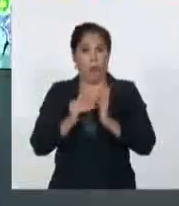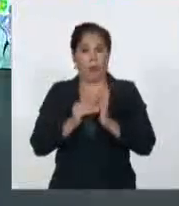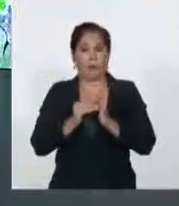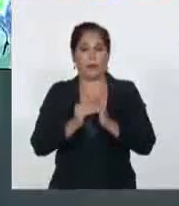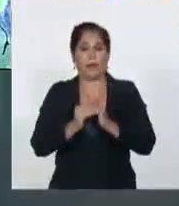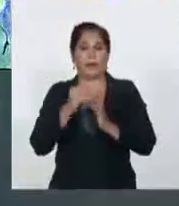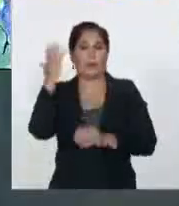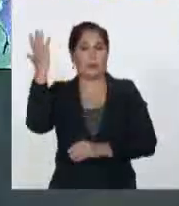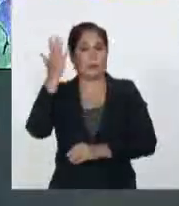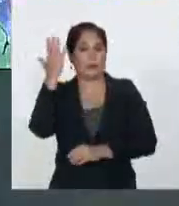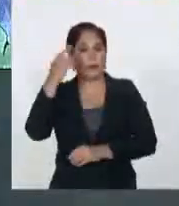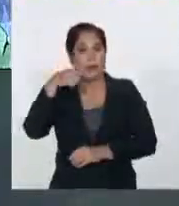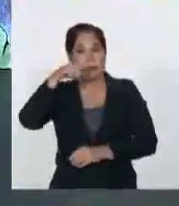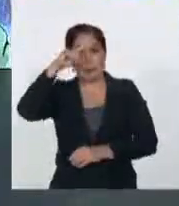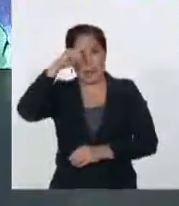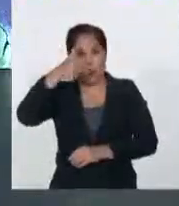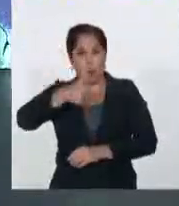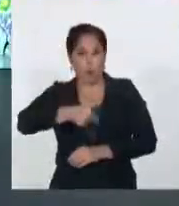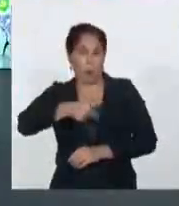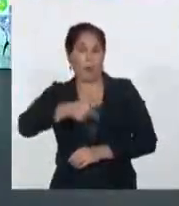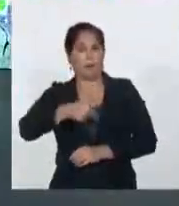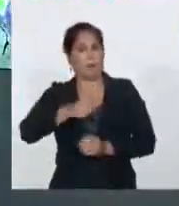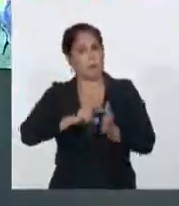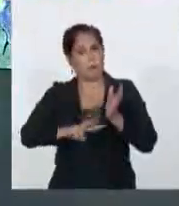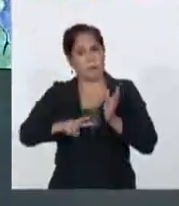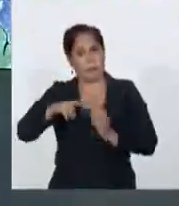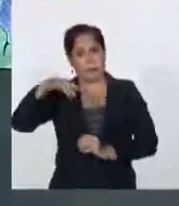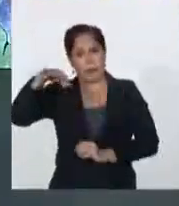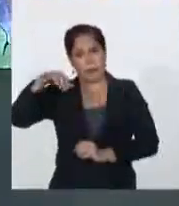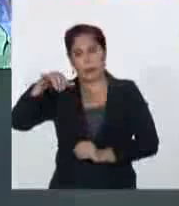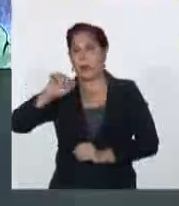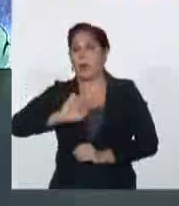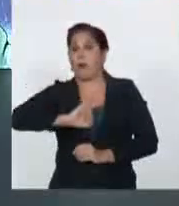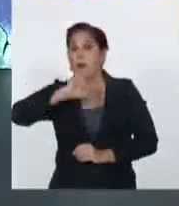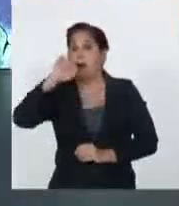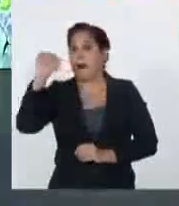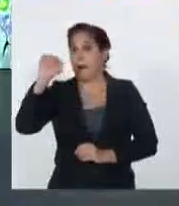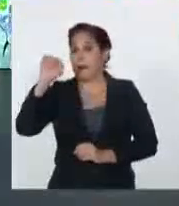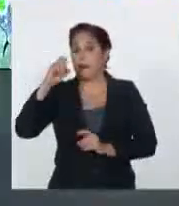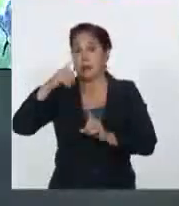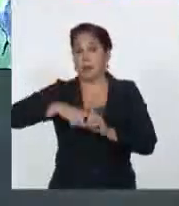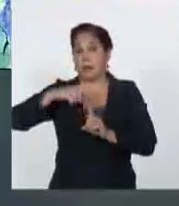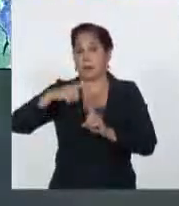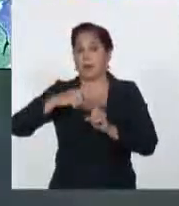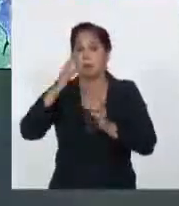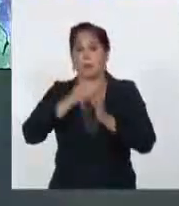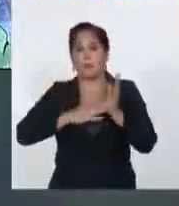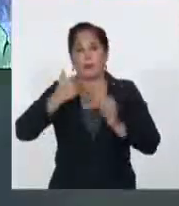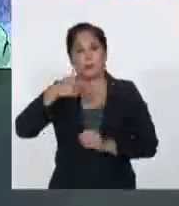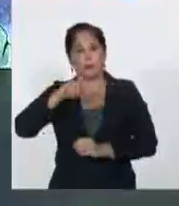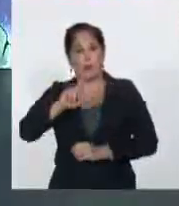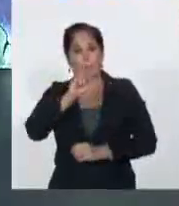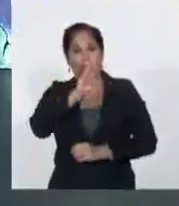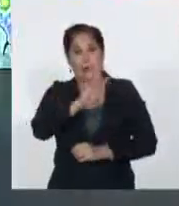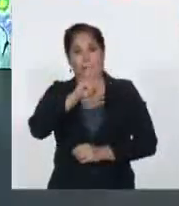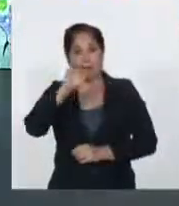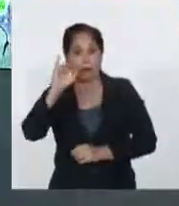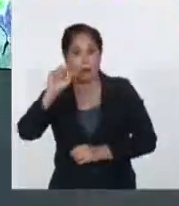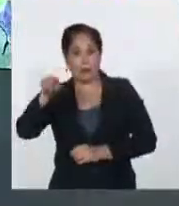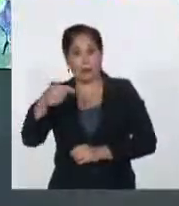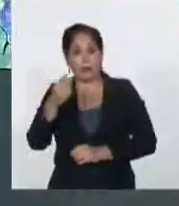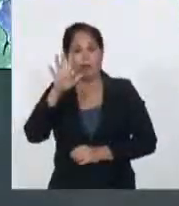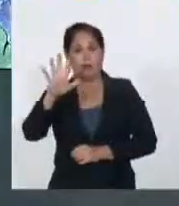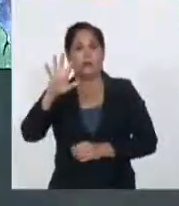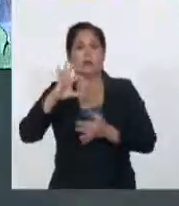de San Juan y Martínez en la provincia de Pinar del Río igualó el récord de temperatura máxima para el mes de julio con 36,5